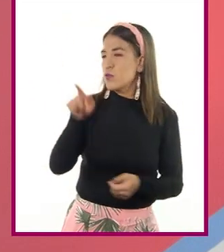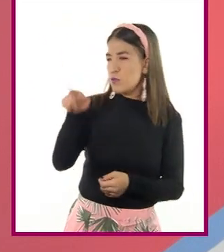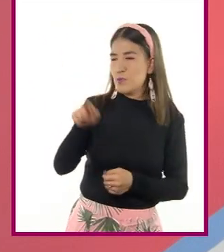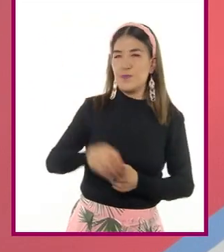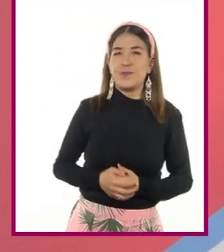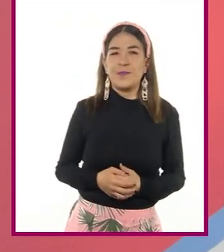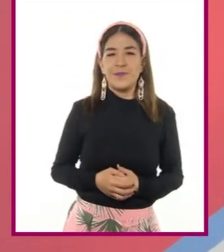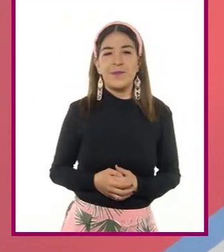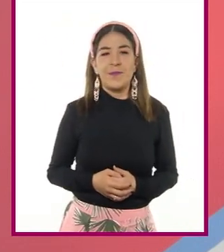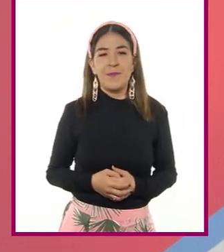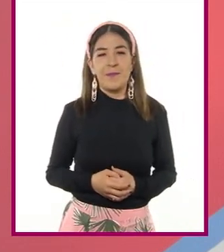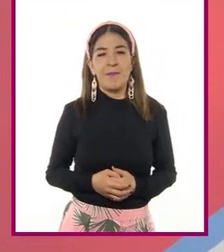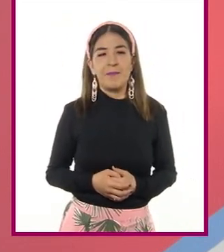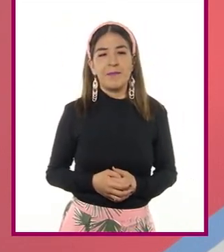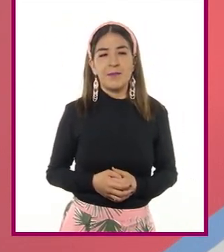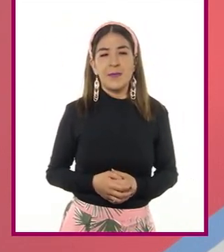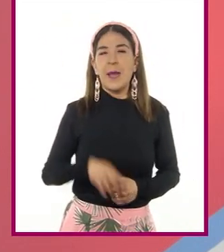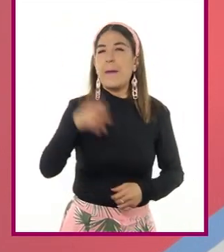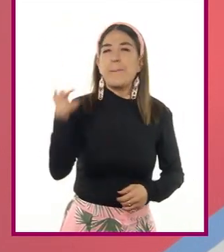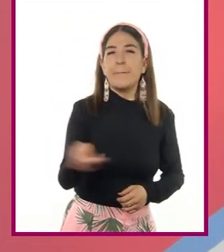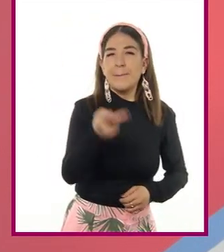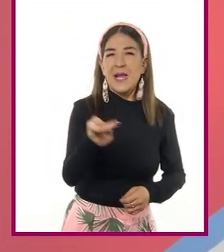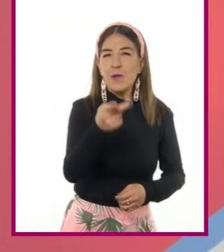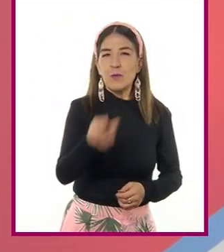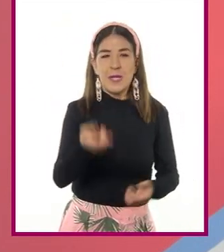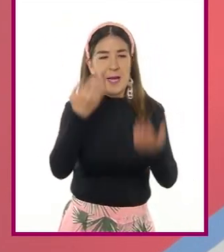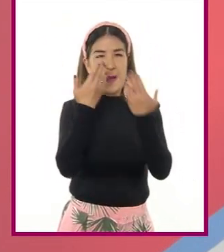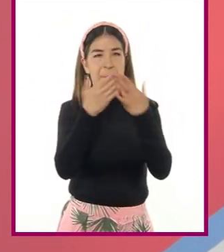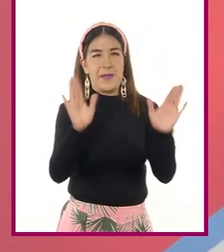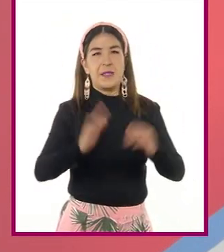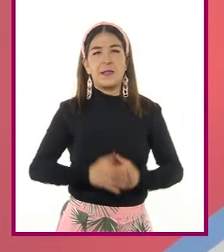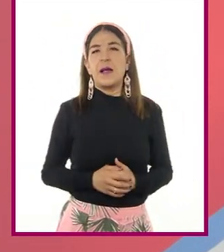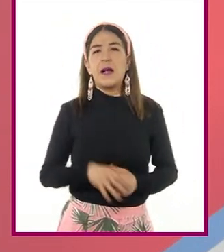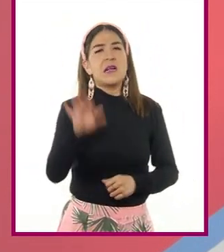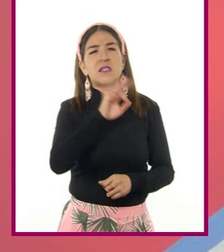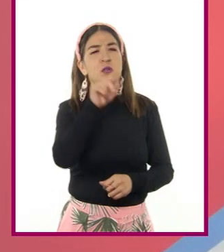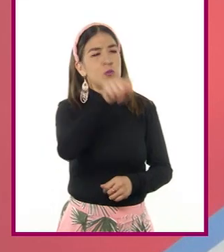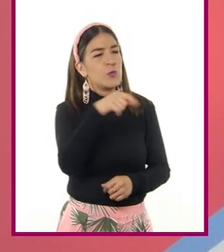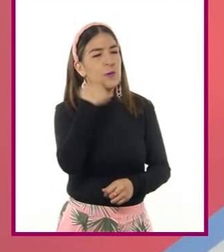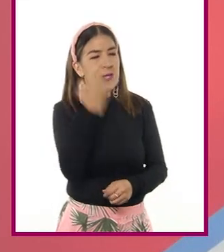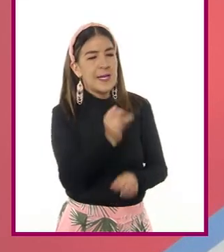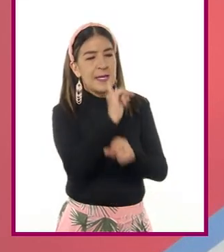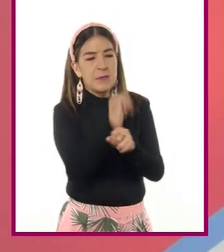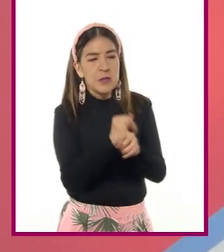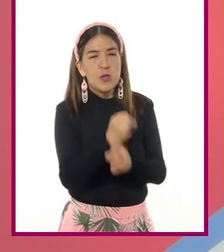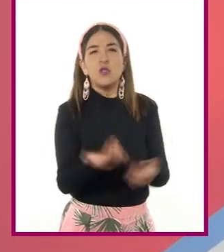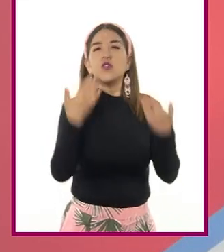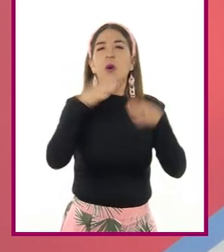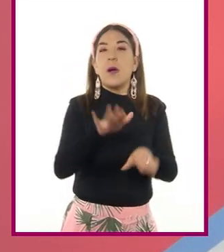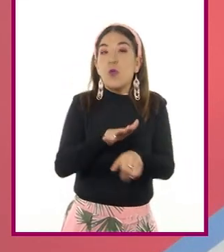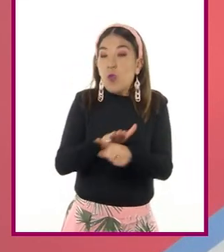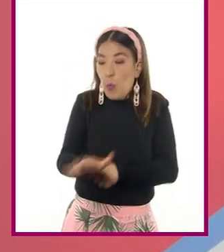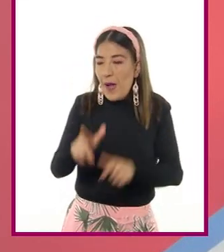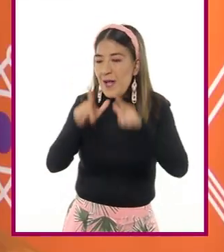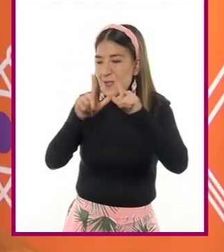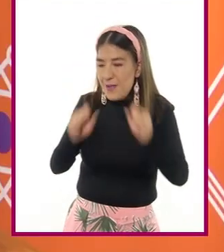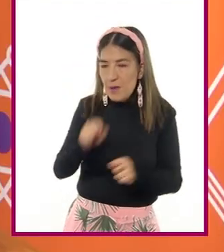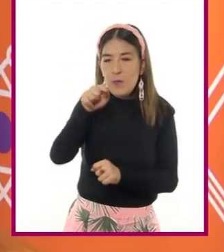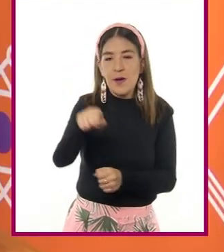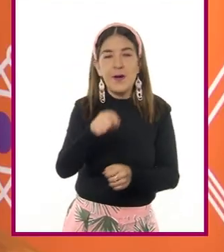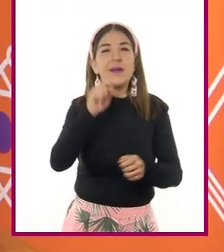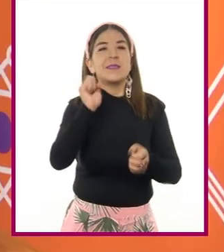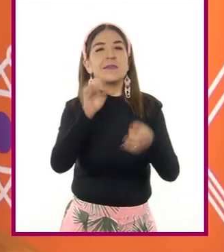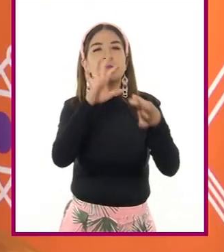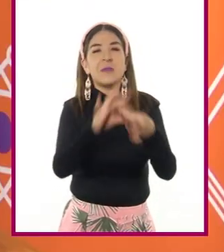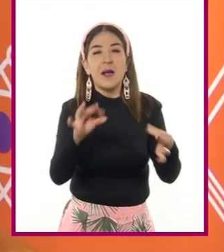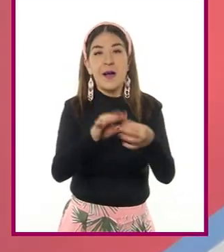Enrique. Con una pregunta abierta, si quieres investigar sobre qué lenguas indígenas se hablan